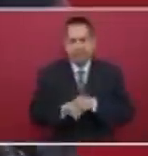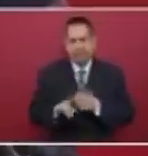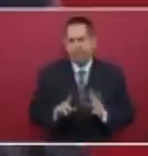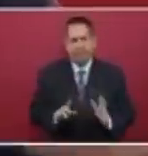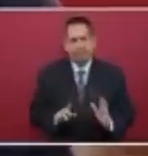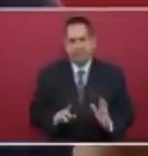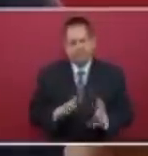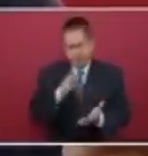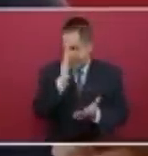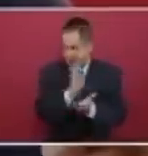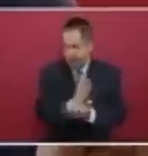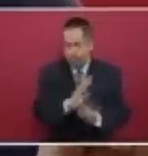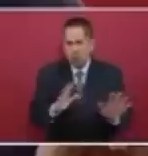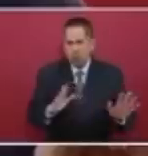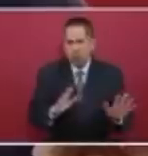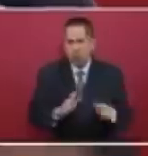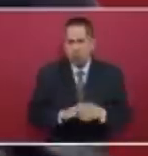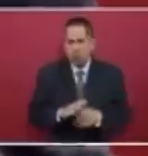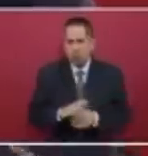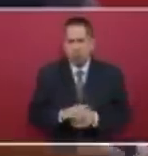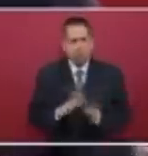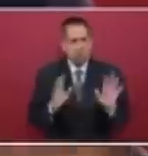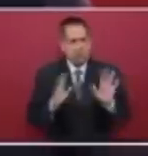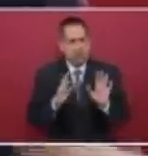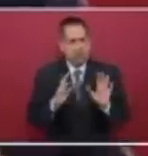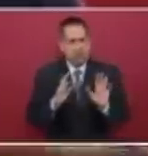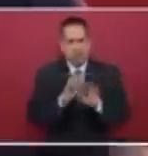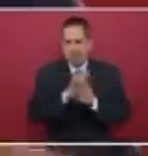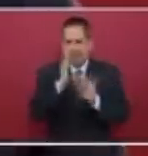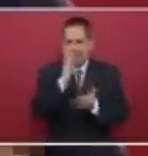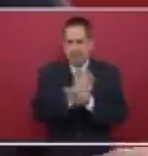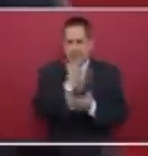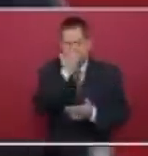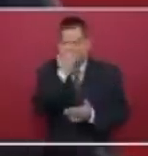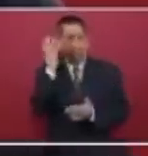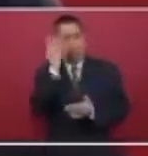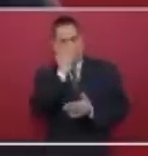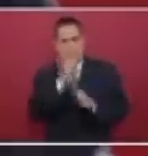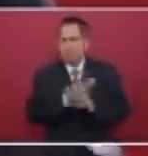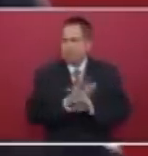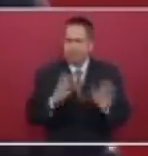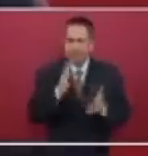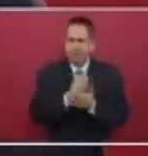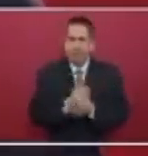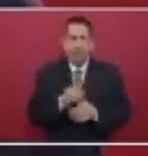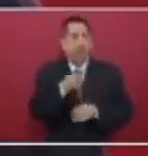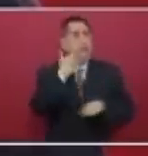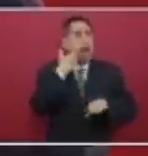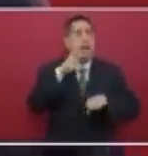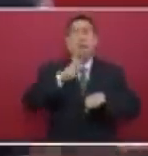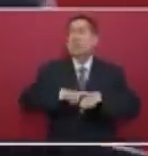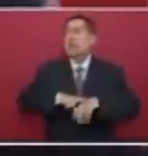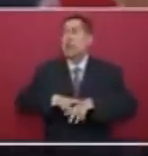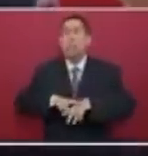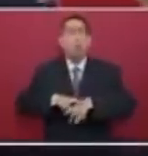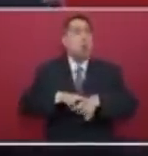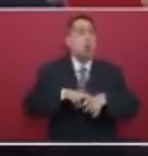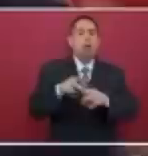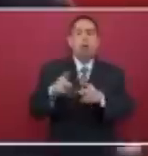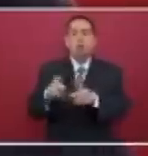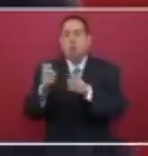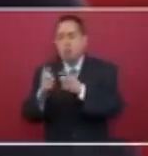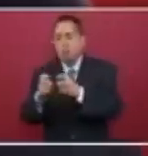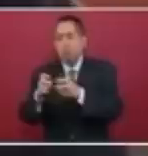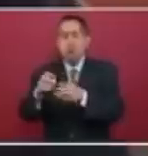entonces se acabó o sea ya basta de estar llamando ratero solo el que se roba